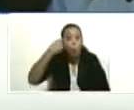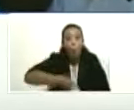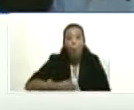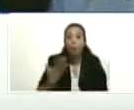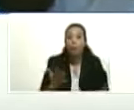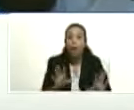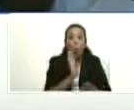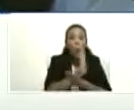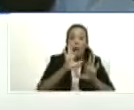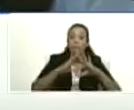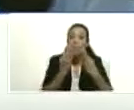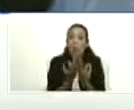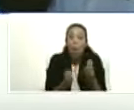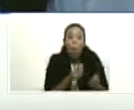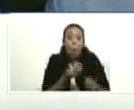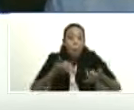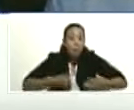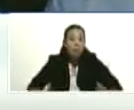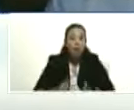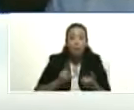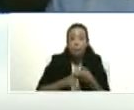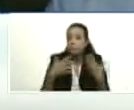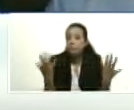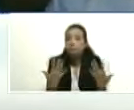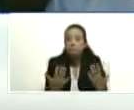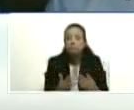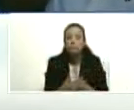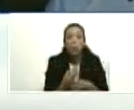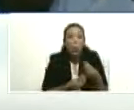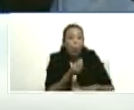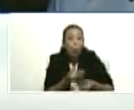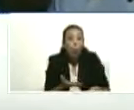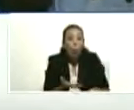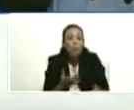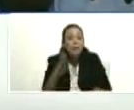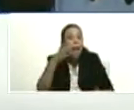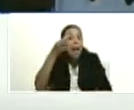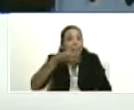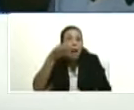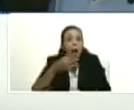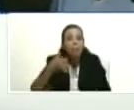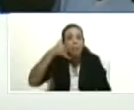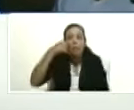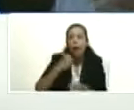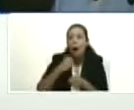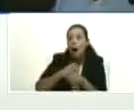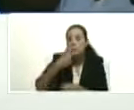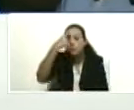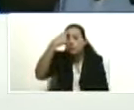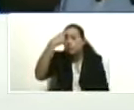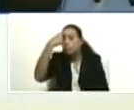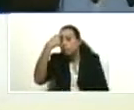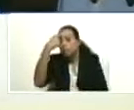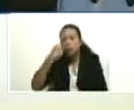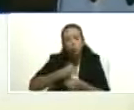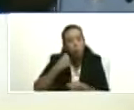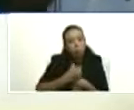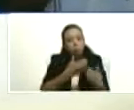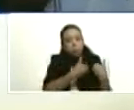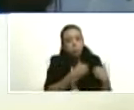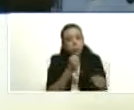velar por ellos, por mis hijos. Esa misma tarde trabajando, presidente, cumpliendo mis